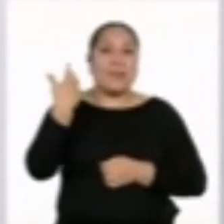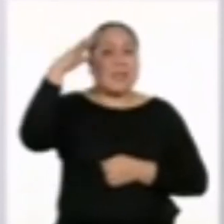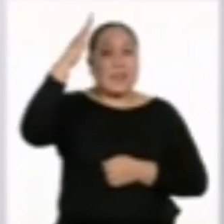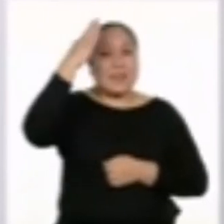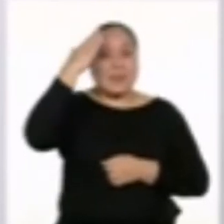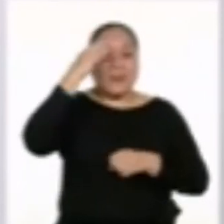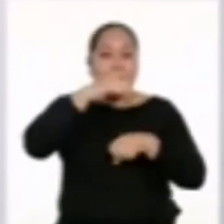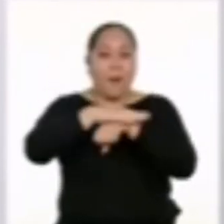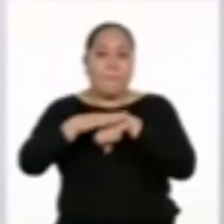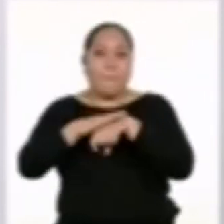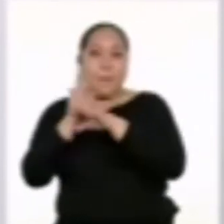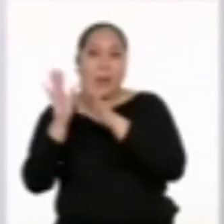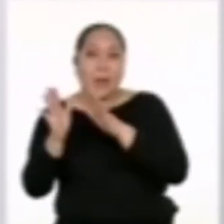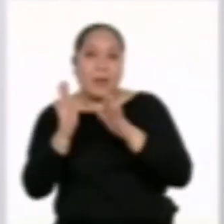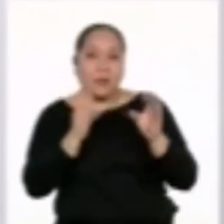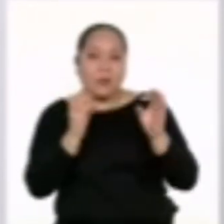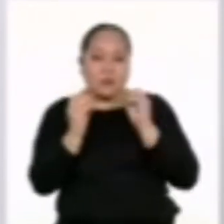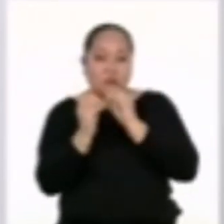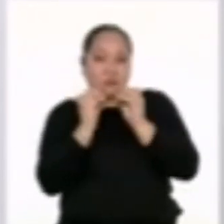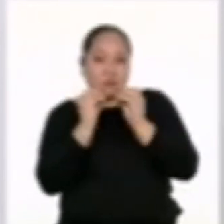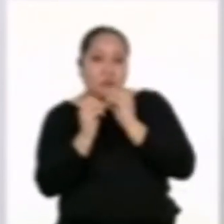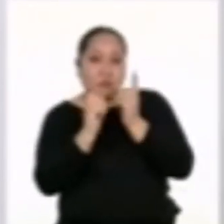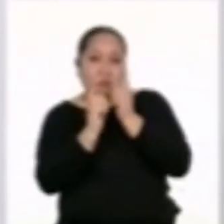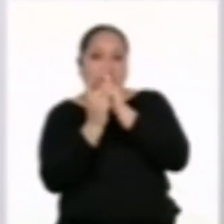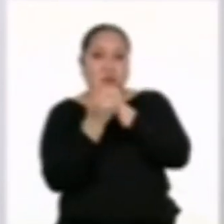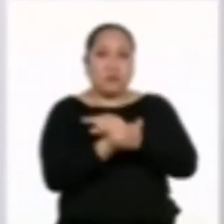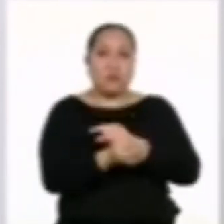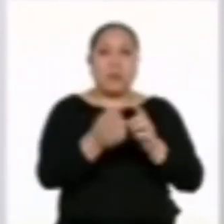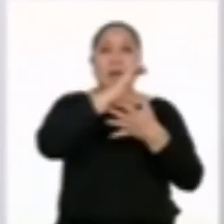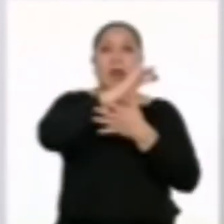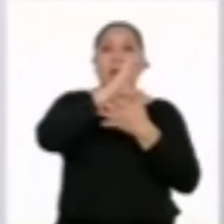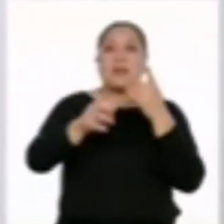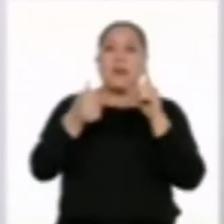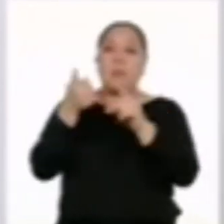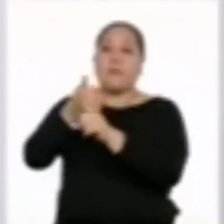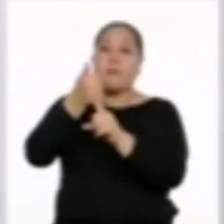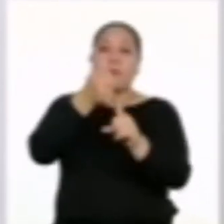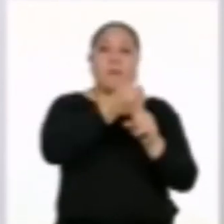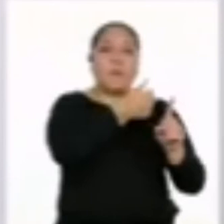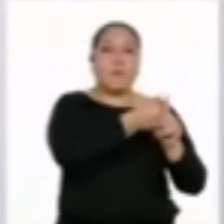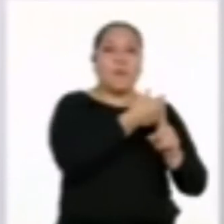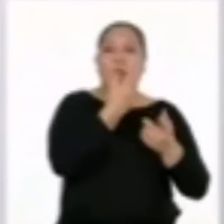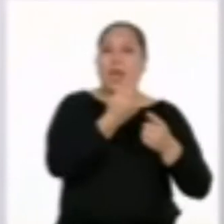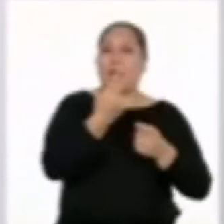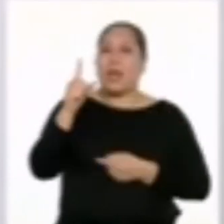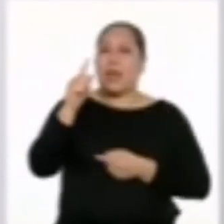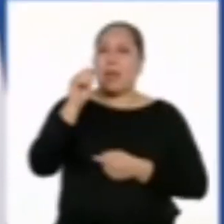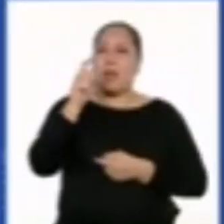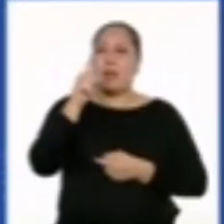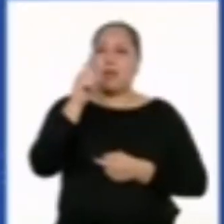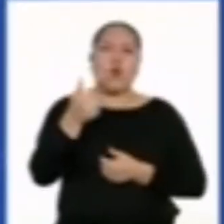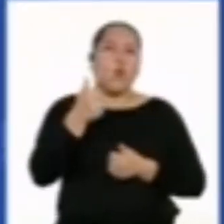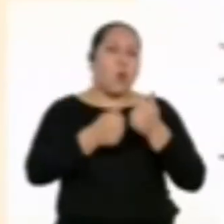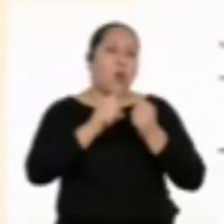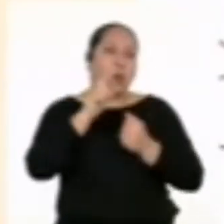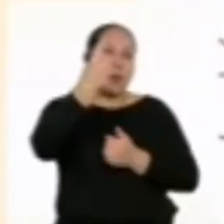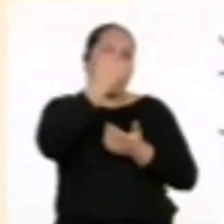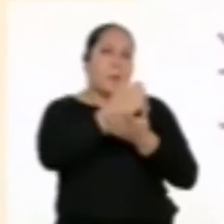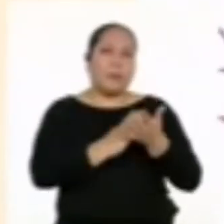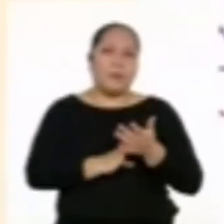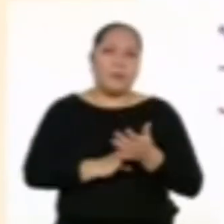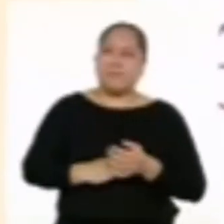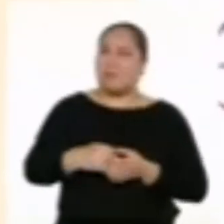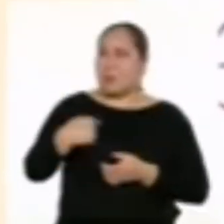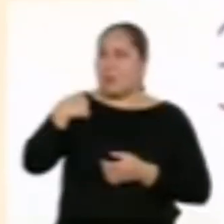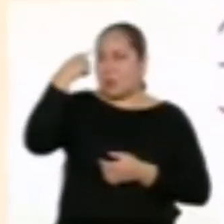sabemos, la planificación se adapta a las características propias de cada texto. ¿Cuál será nuestro primer paso? Como